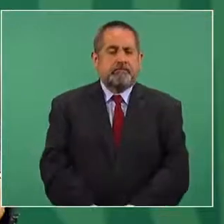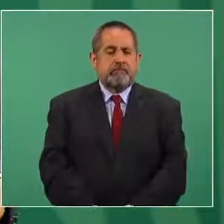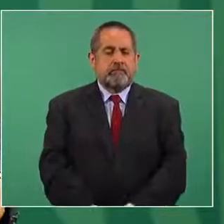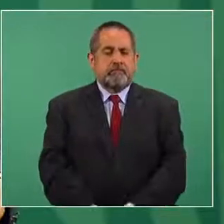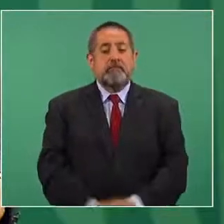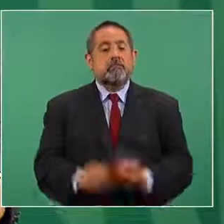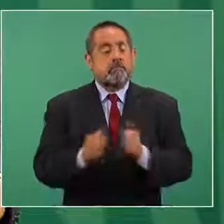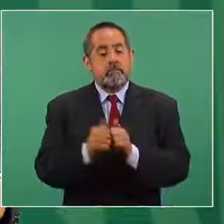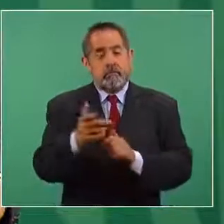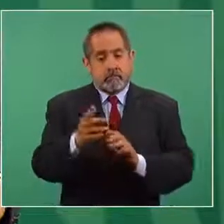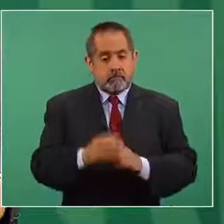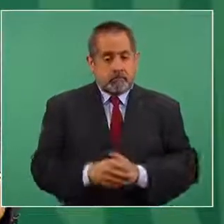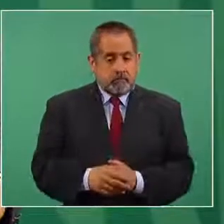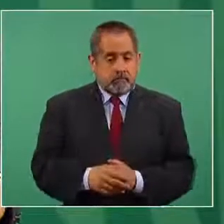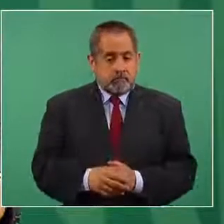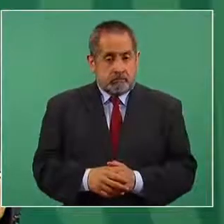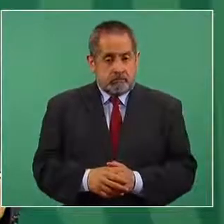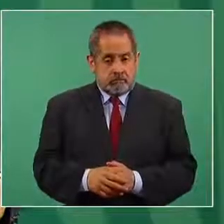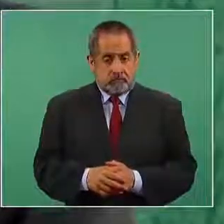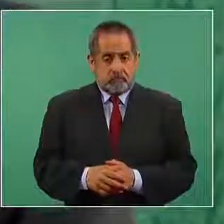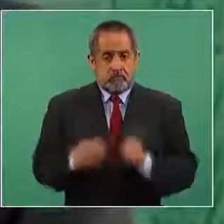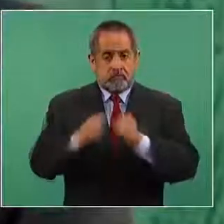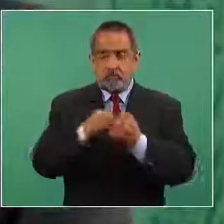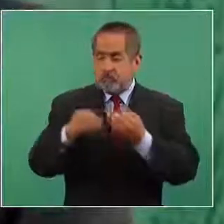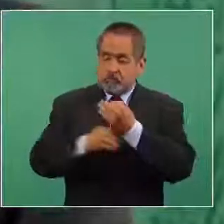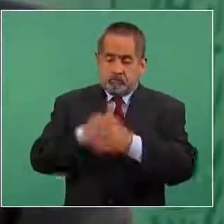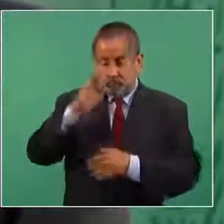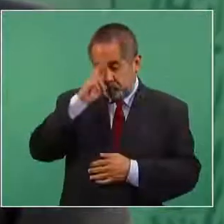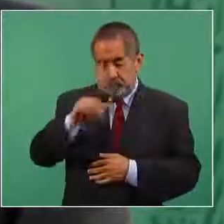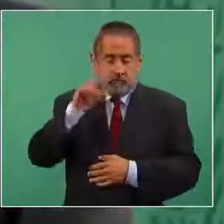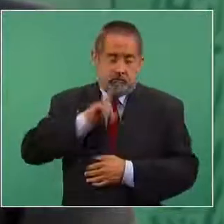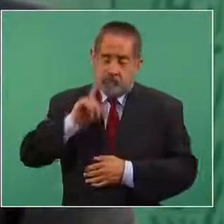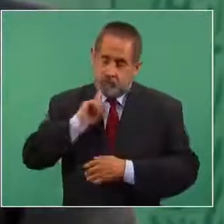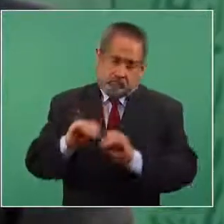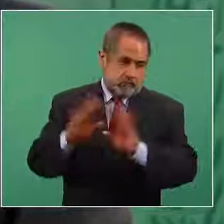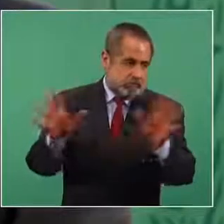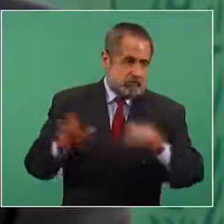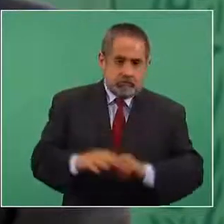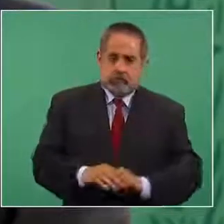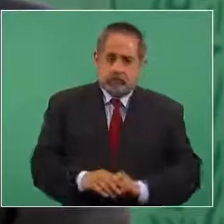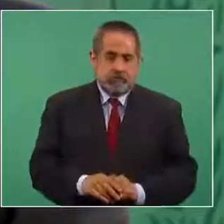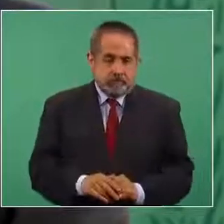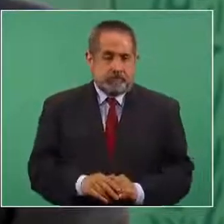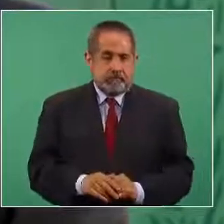Y desde luego del respeto a las mujeres.